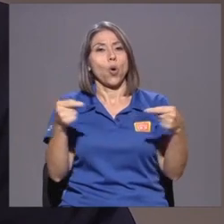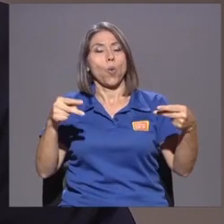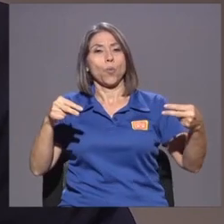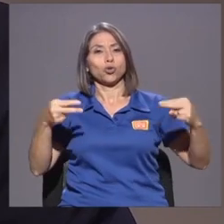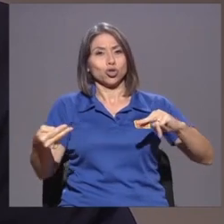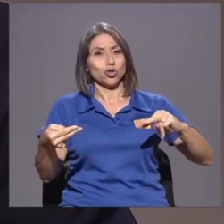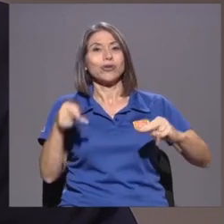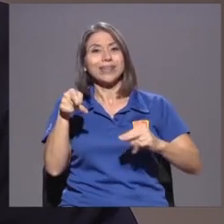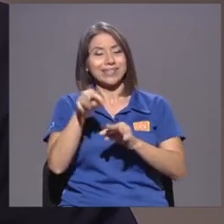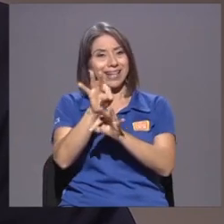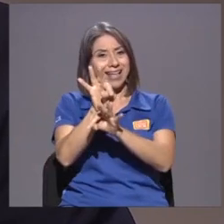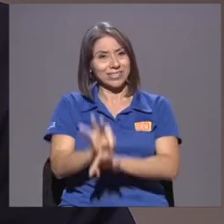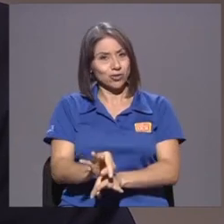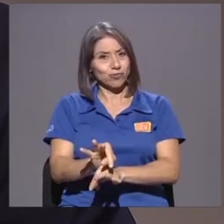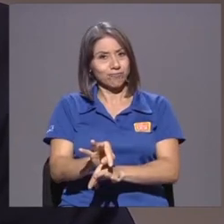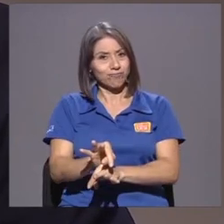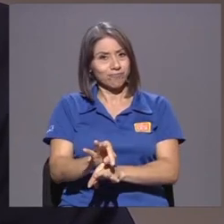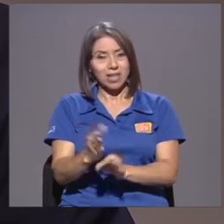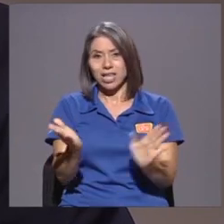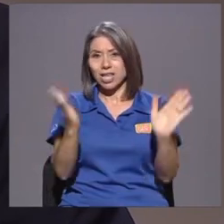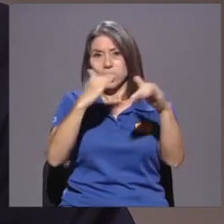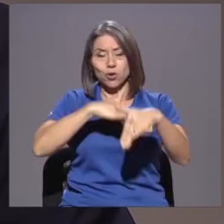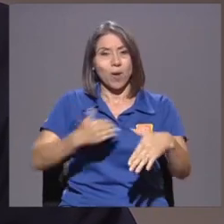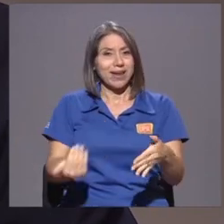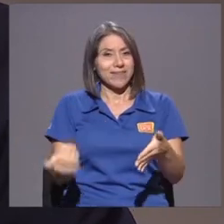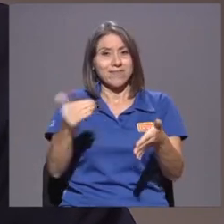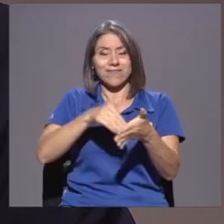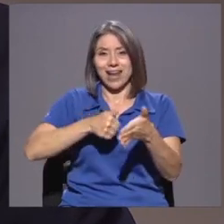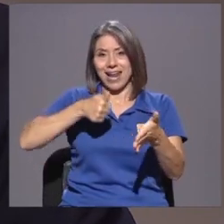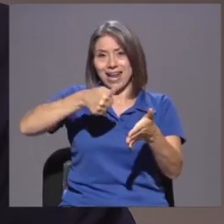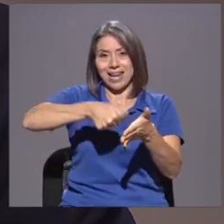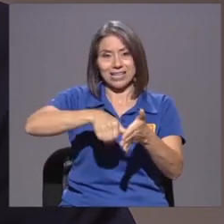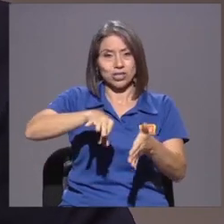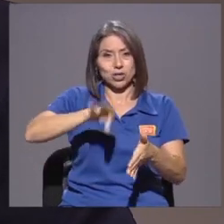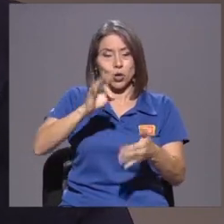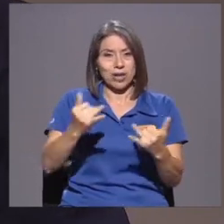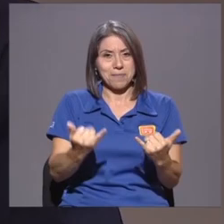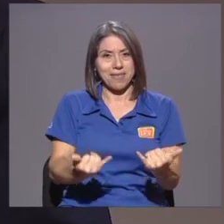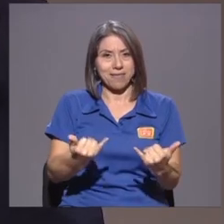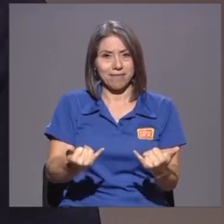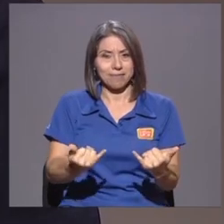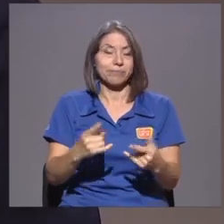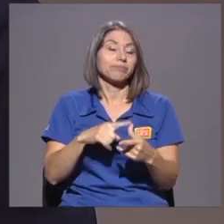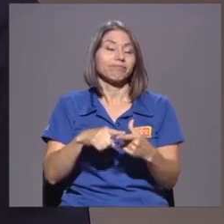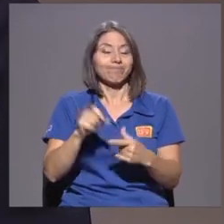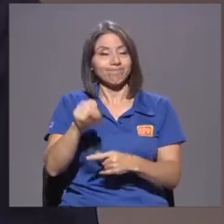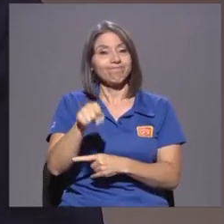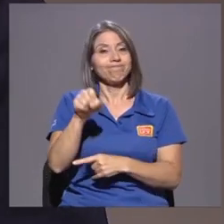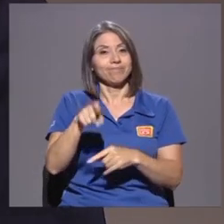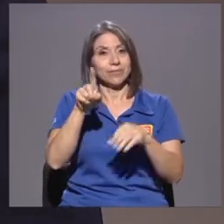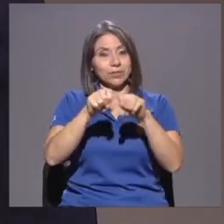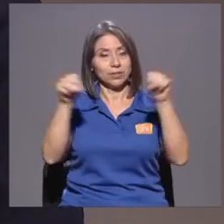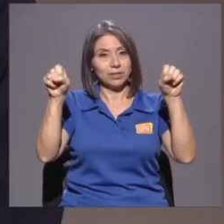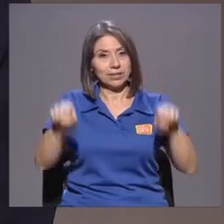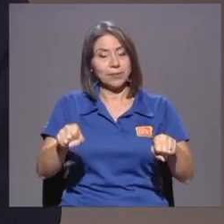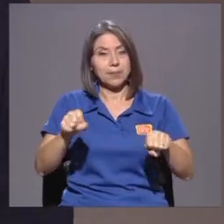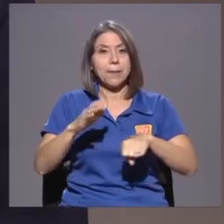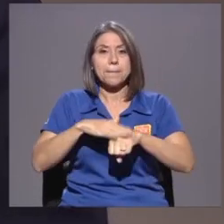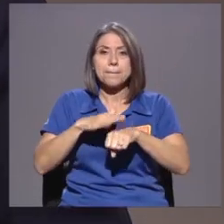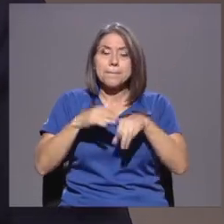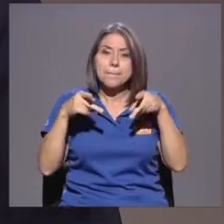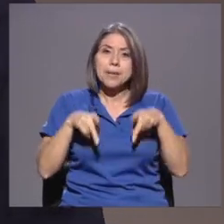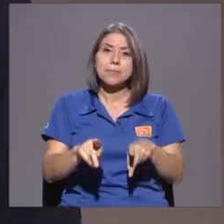y bueno y no hay reelección inmediata por lo menos entonces si es un sistema que permite como mayor